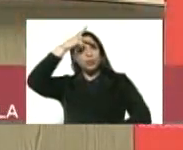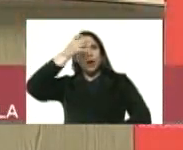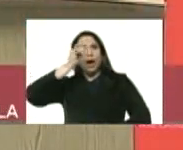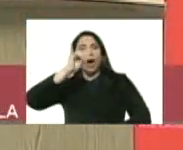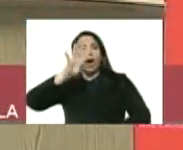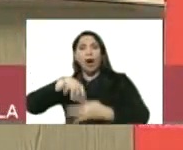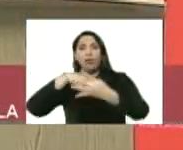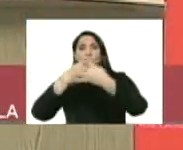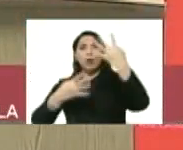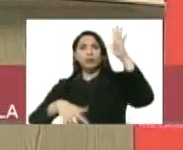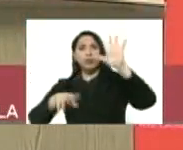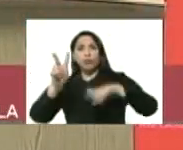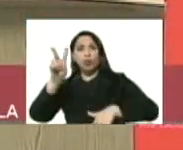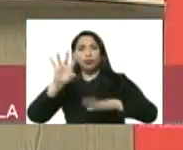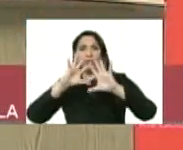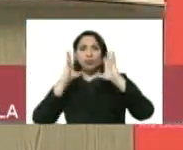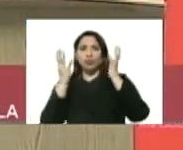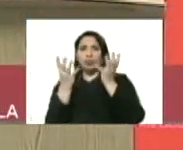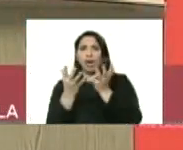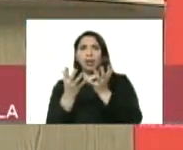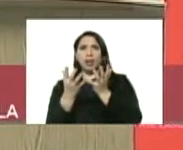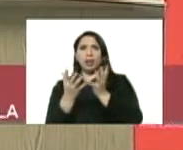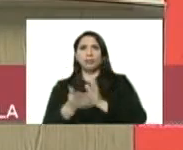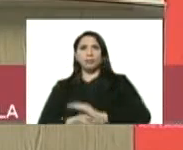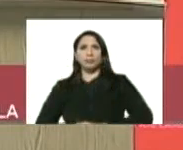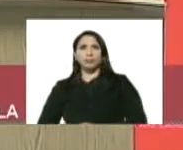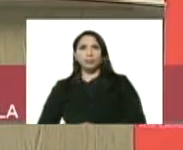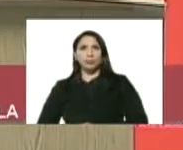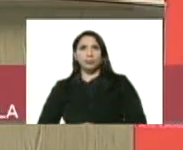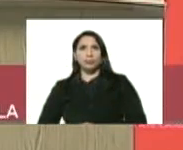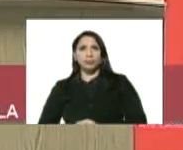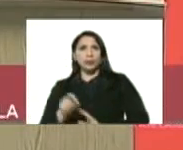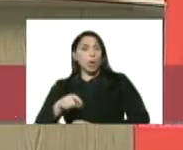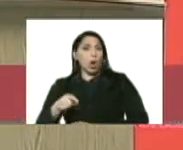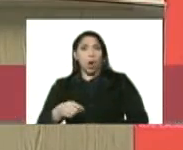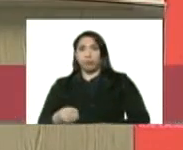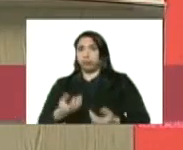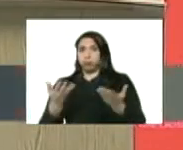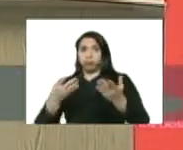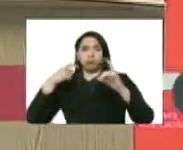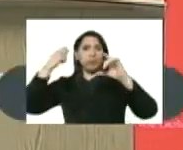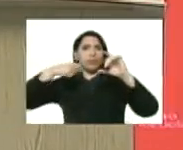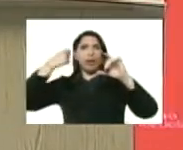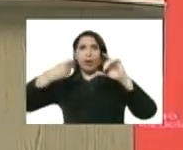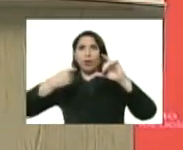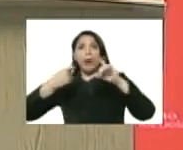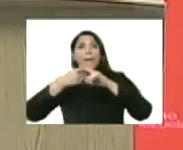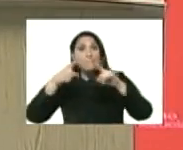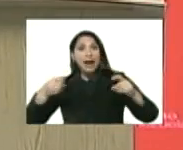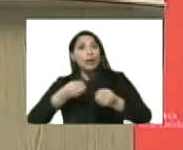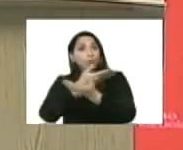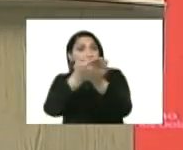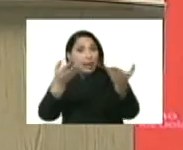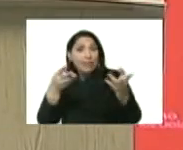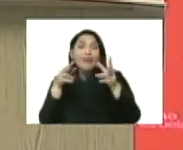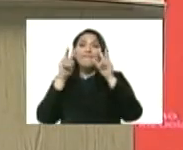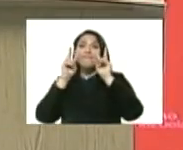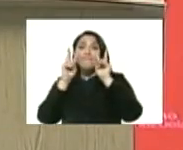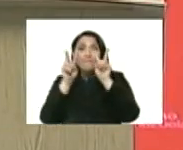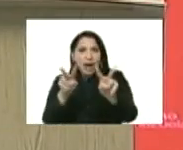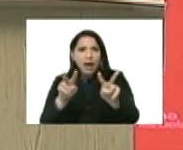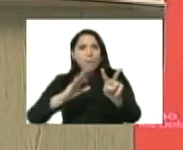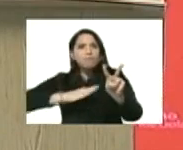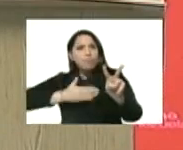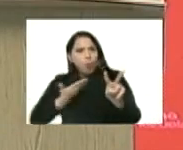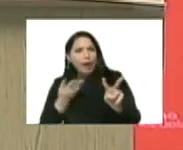puesto número 12 a nivel mundial. Hoy he traído muchos videos para que ustedes capten y